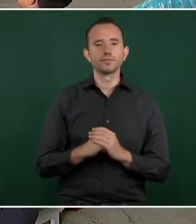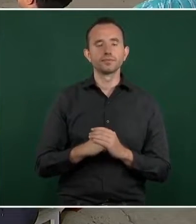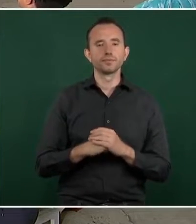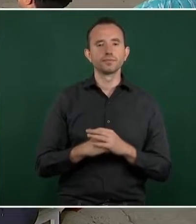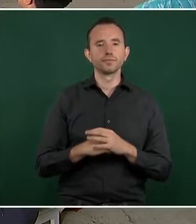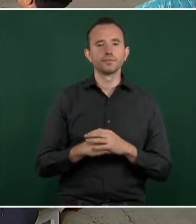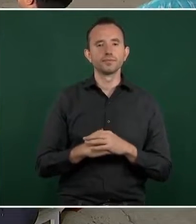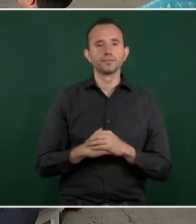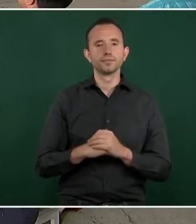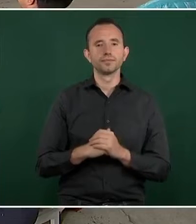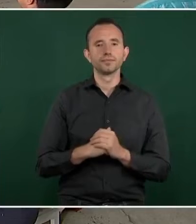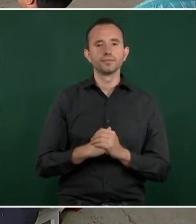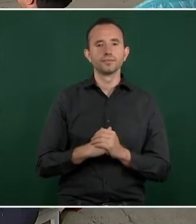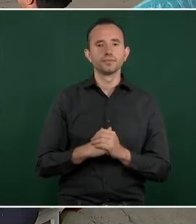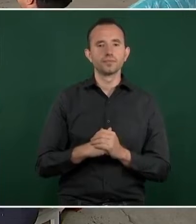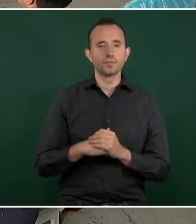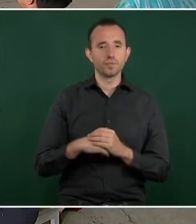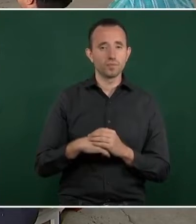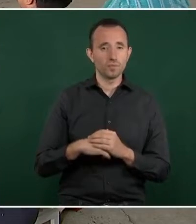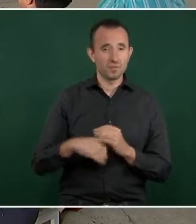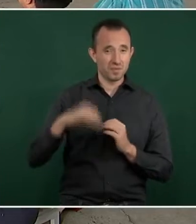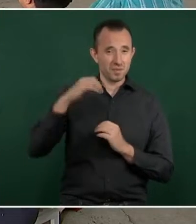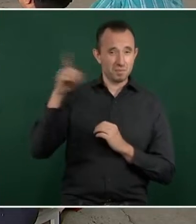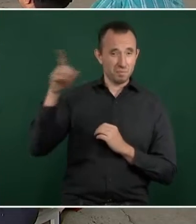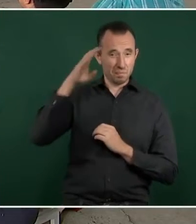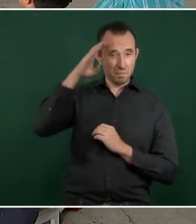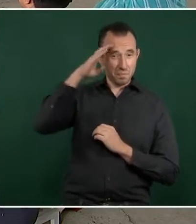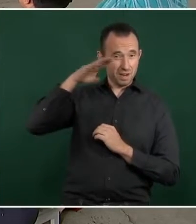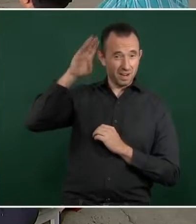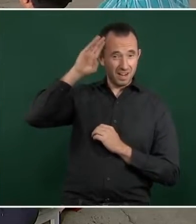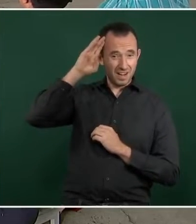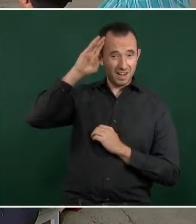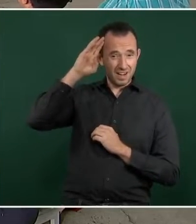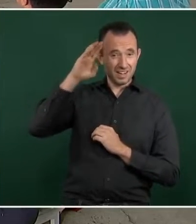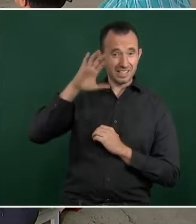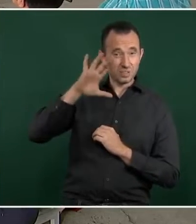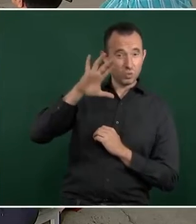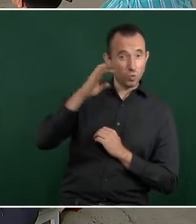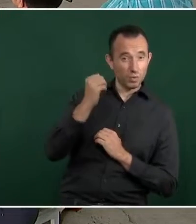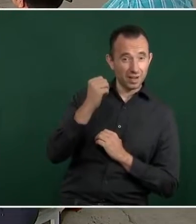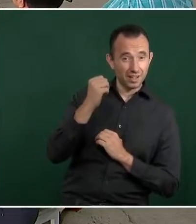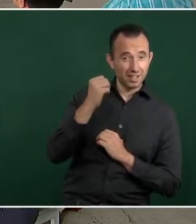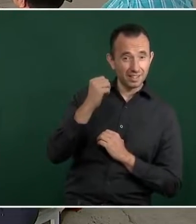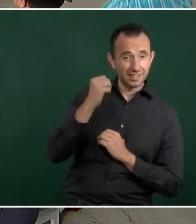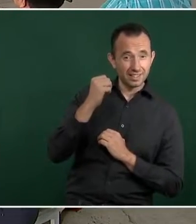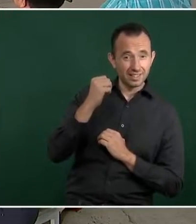Peña 59, nosotros llevamos ya 10% menos.